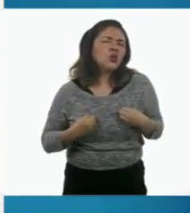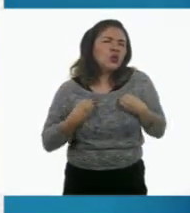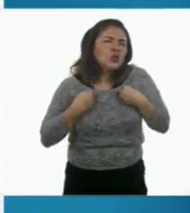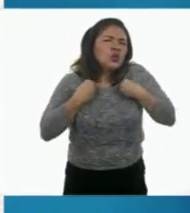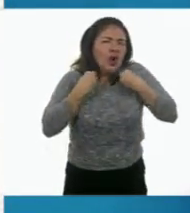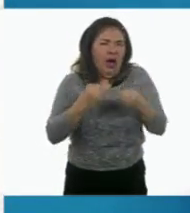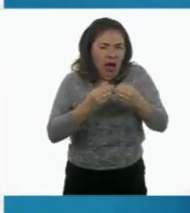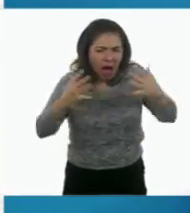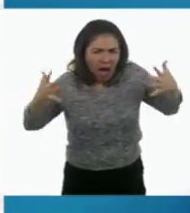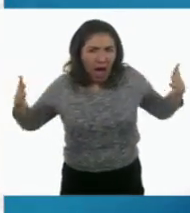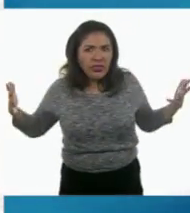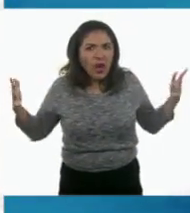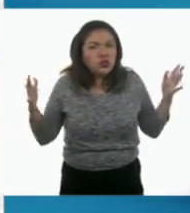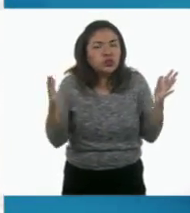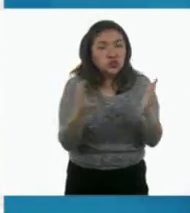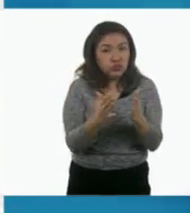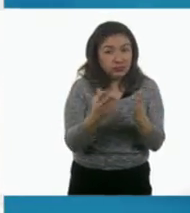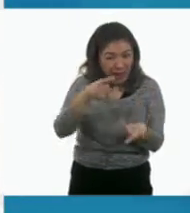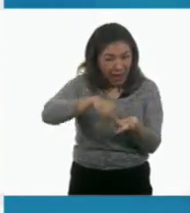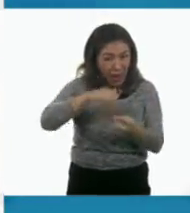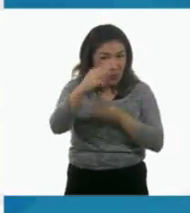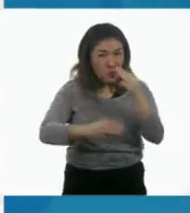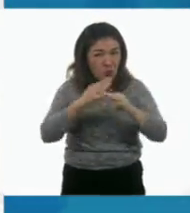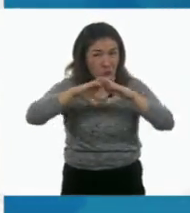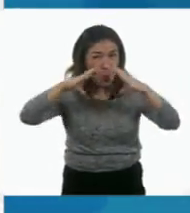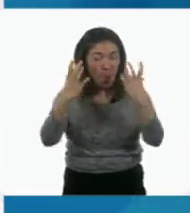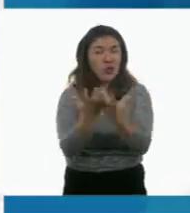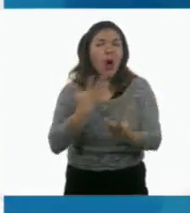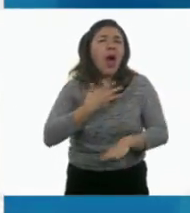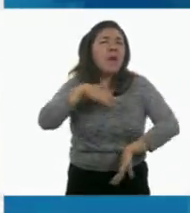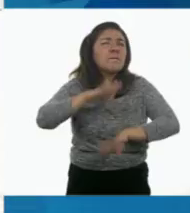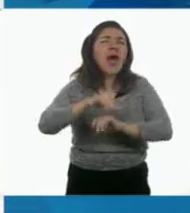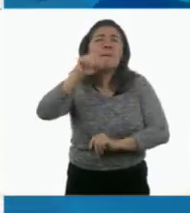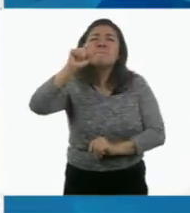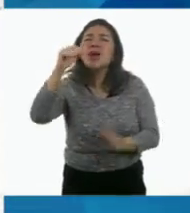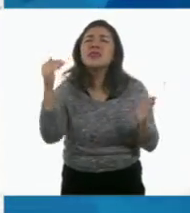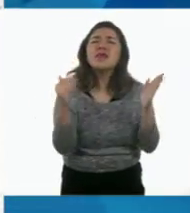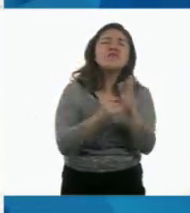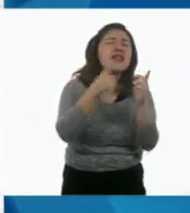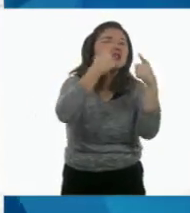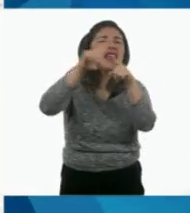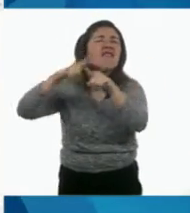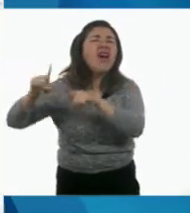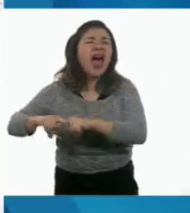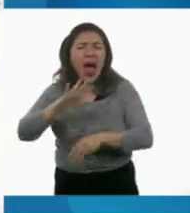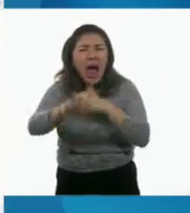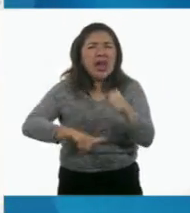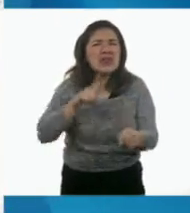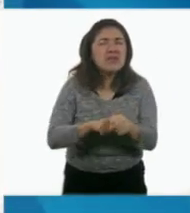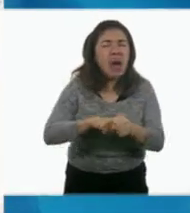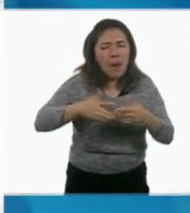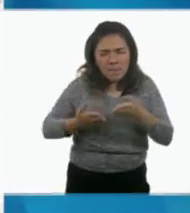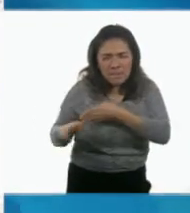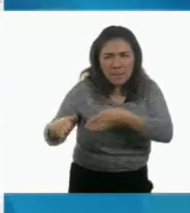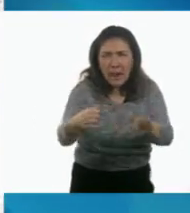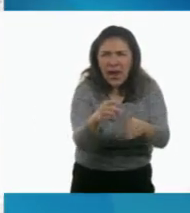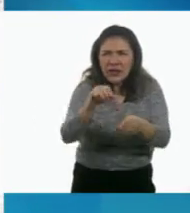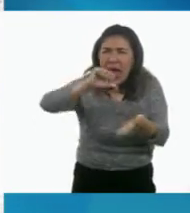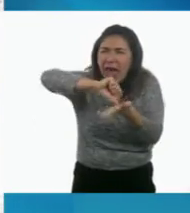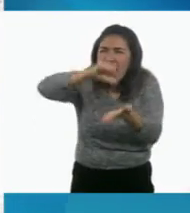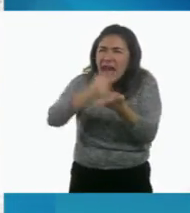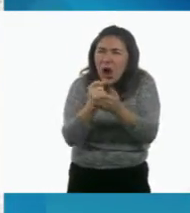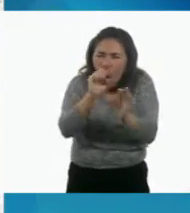mundo existen más de 20,000 especies de peces, desde el diminuto globo enano,